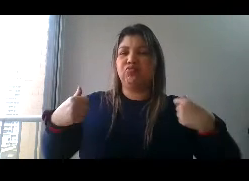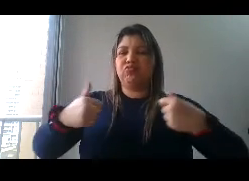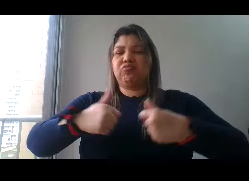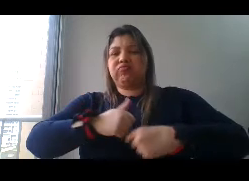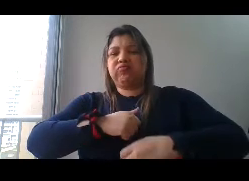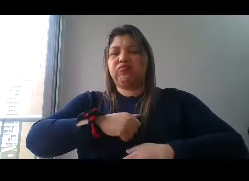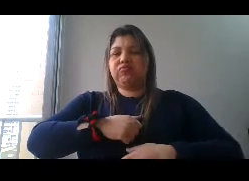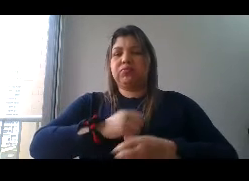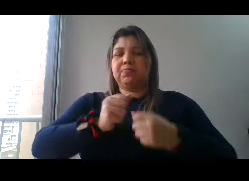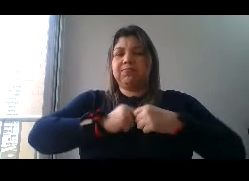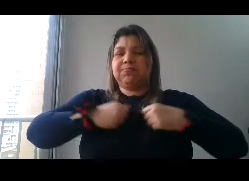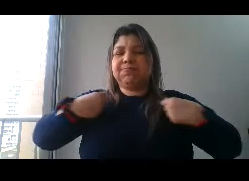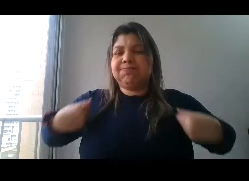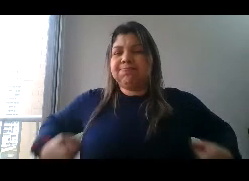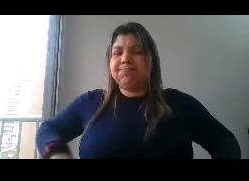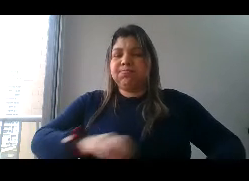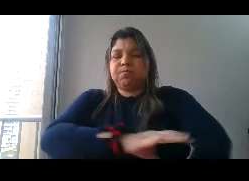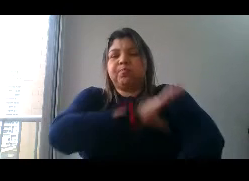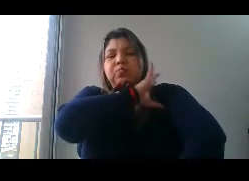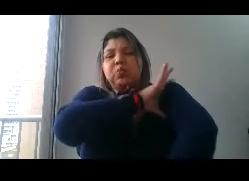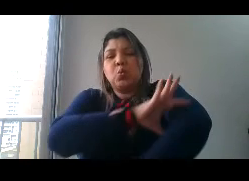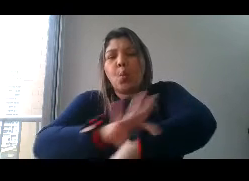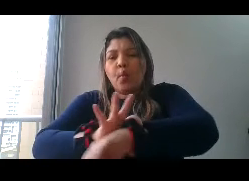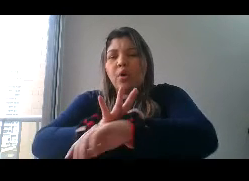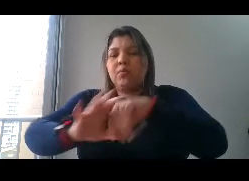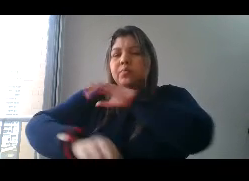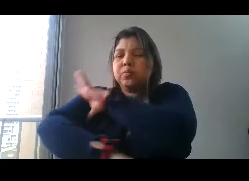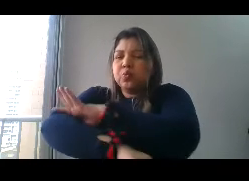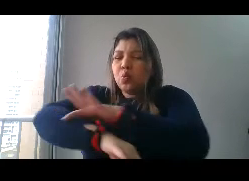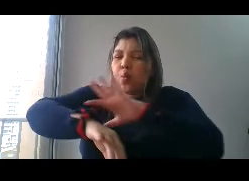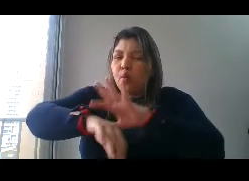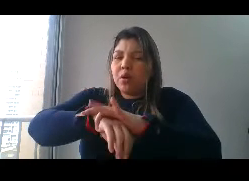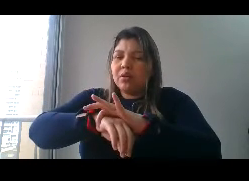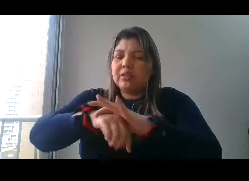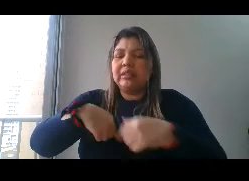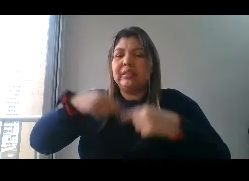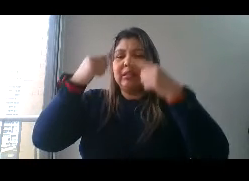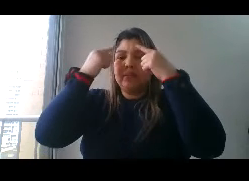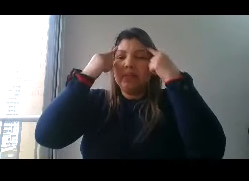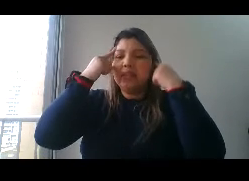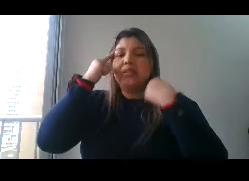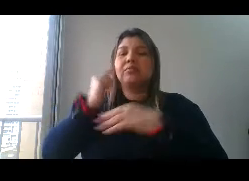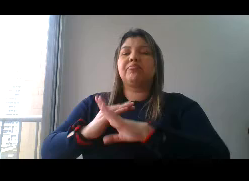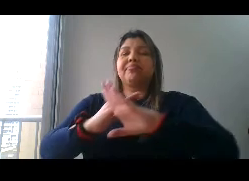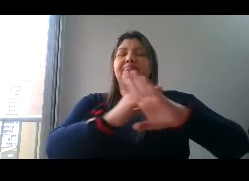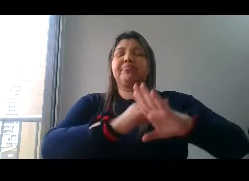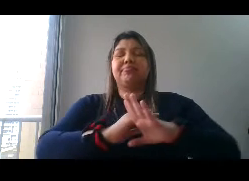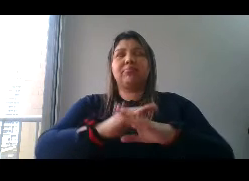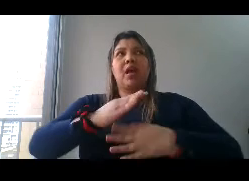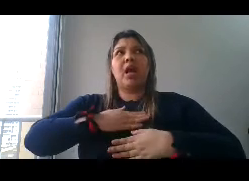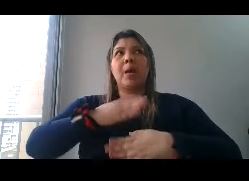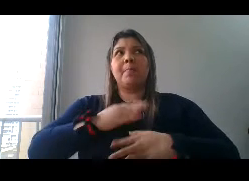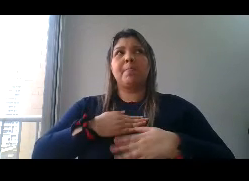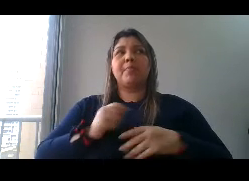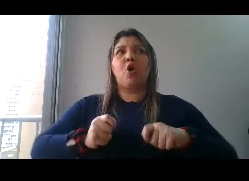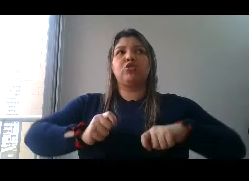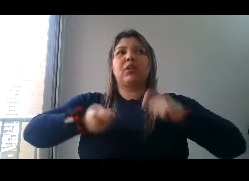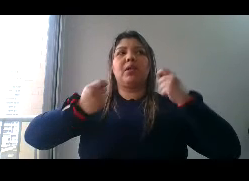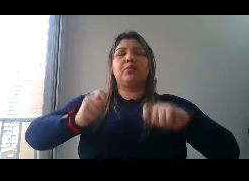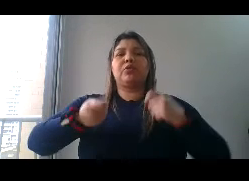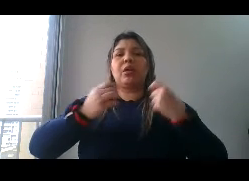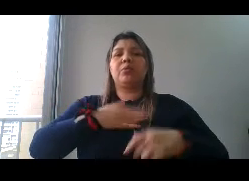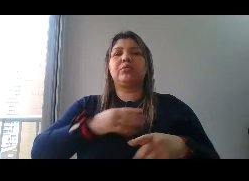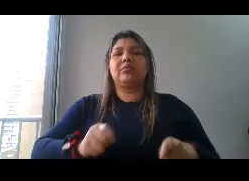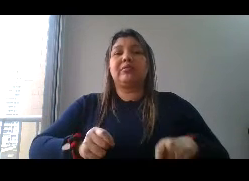de protección que están utilizando pensando en su propia seguridad, y muy bien, está pensando en su propia seguridad, pero resulta que